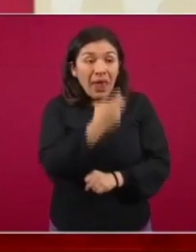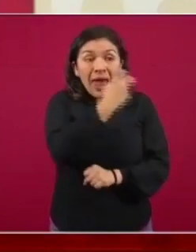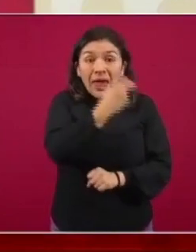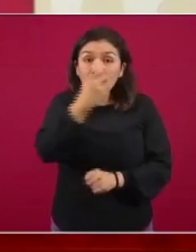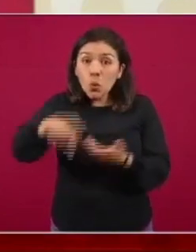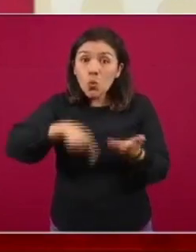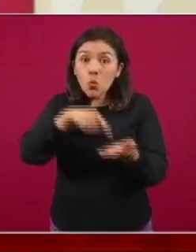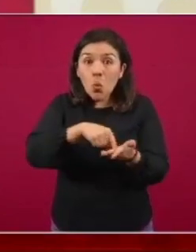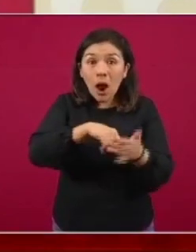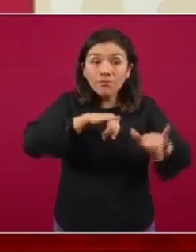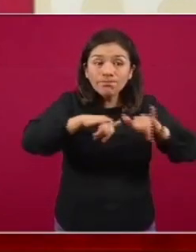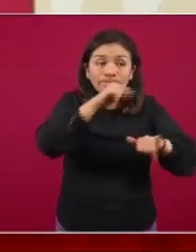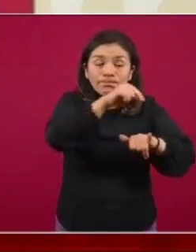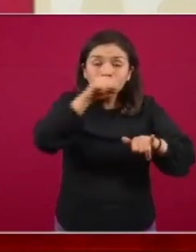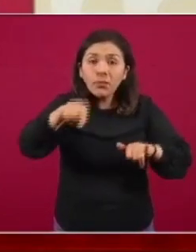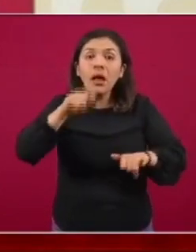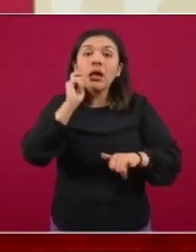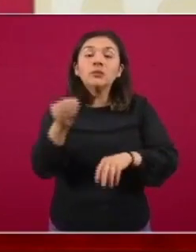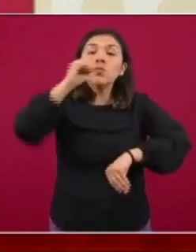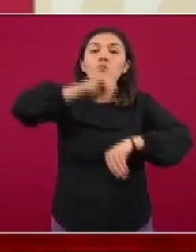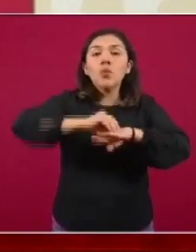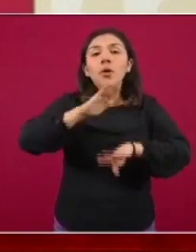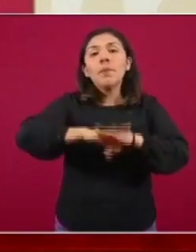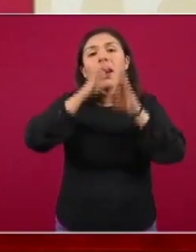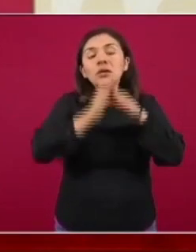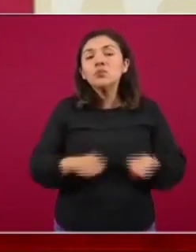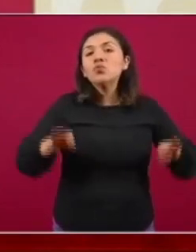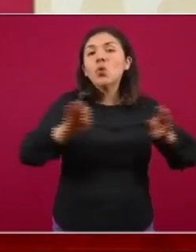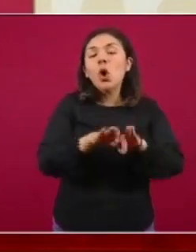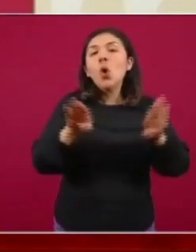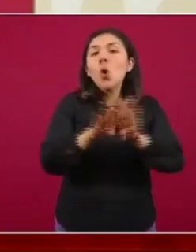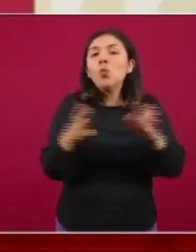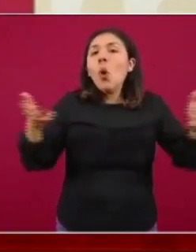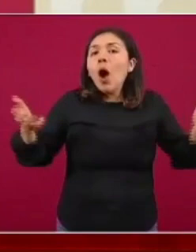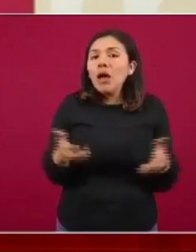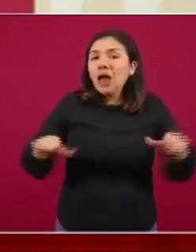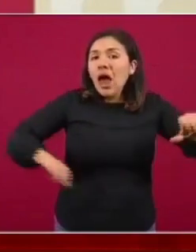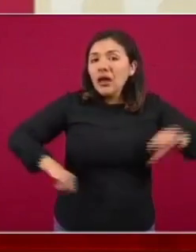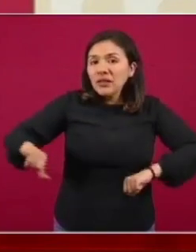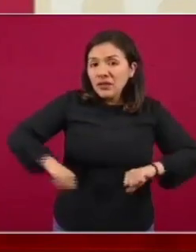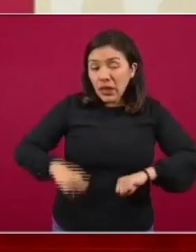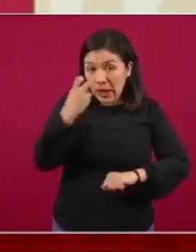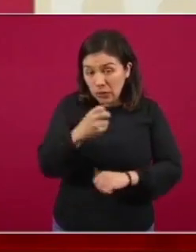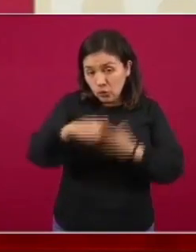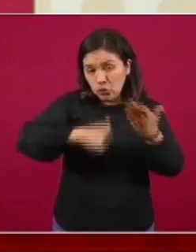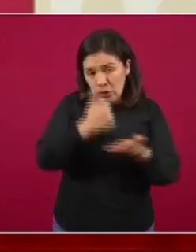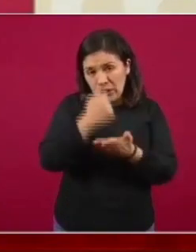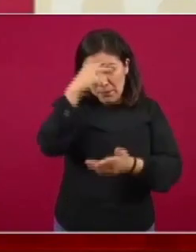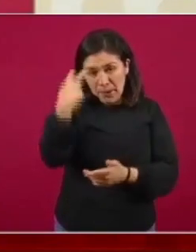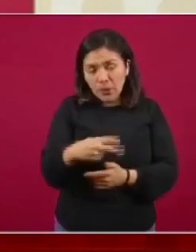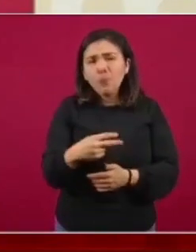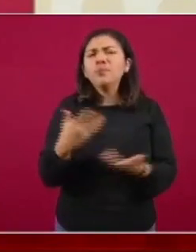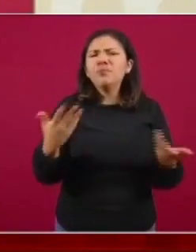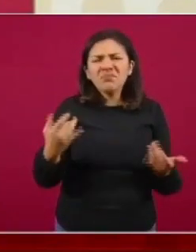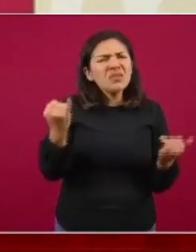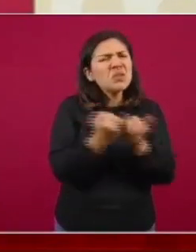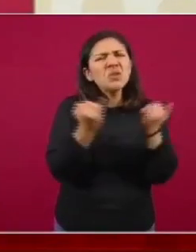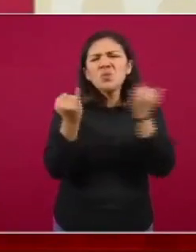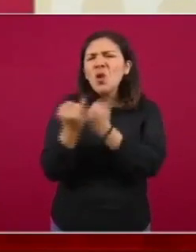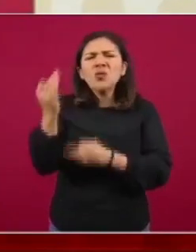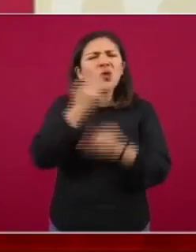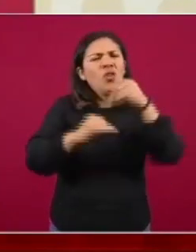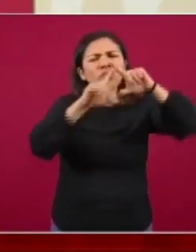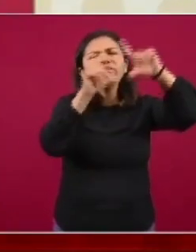es precisamente donde se prioriza también la acción comunitaria. Eso en la Ciudad de México y en prácticamente todas las